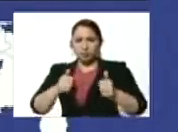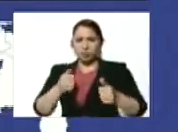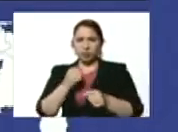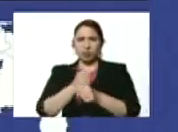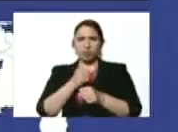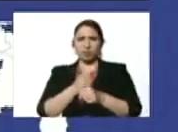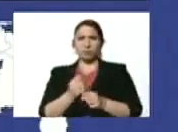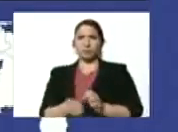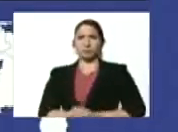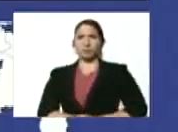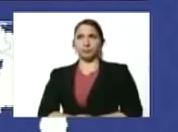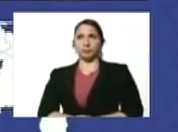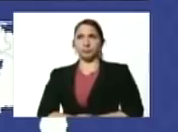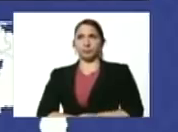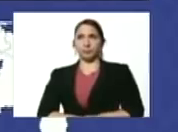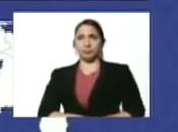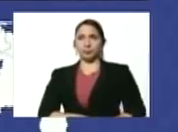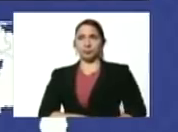Adelante.